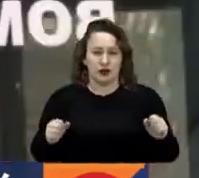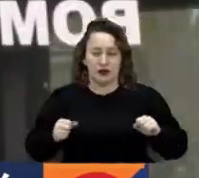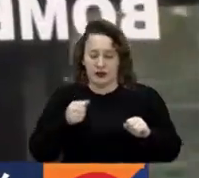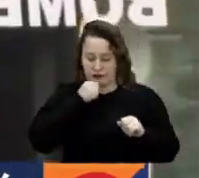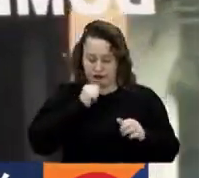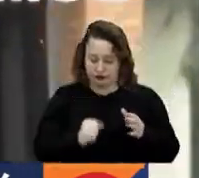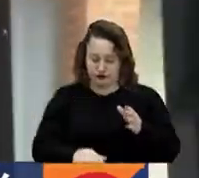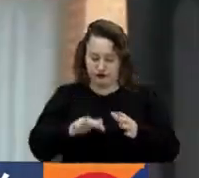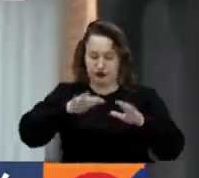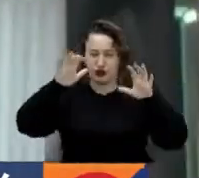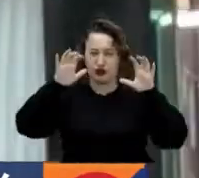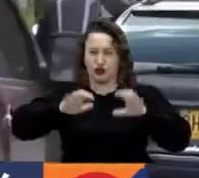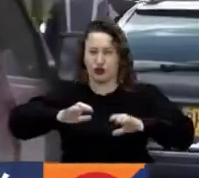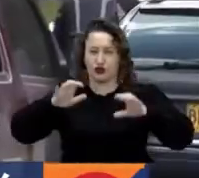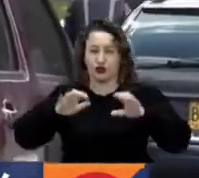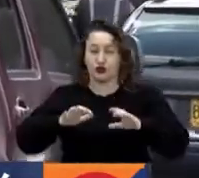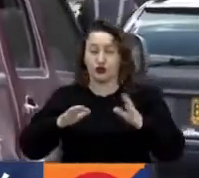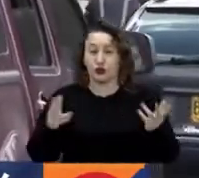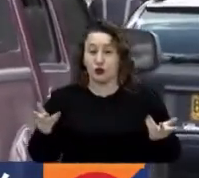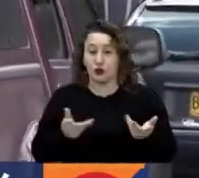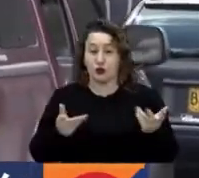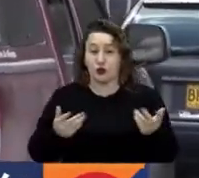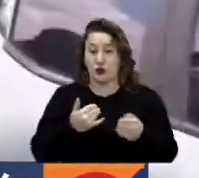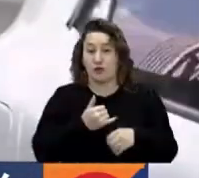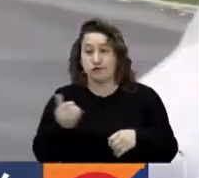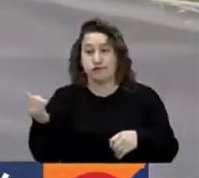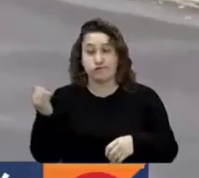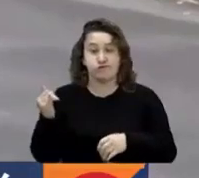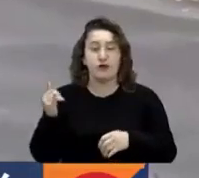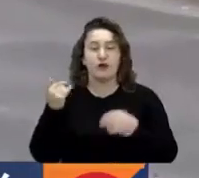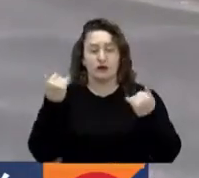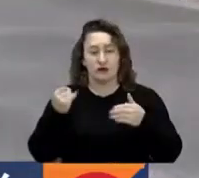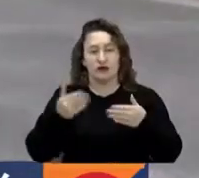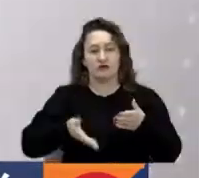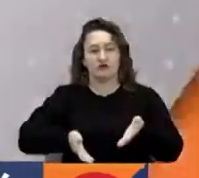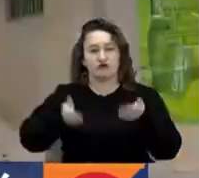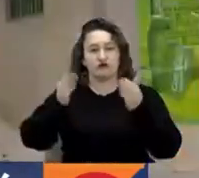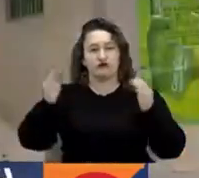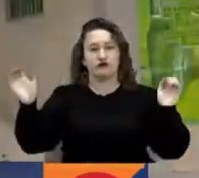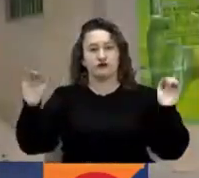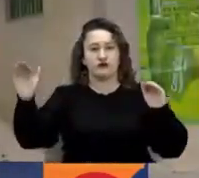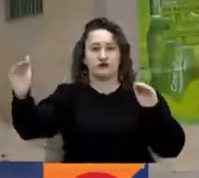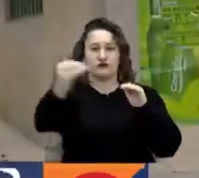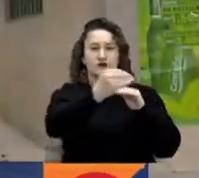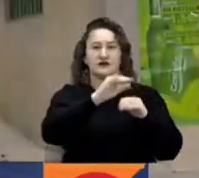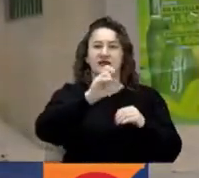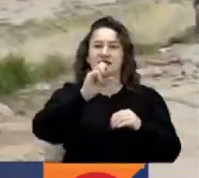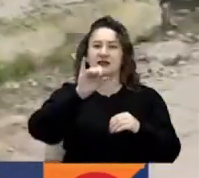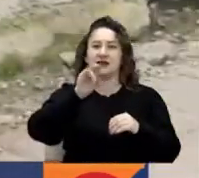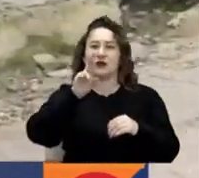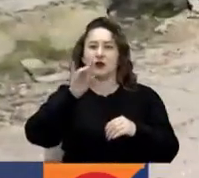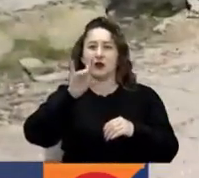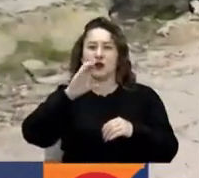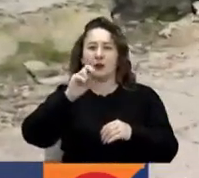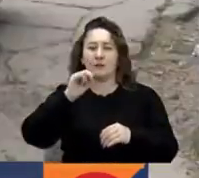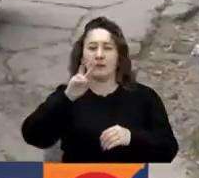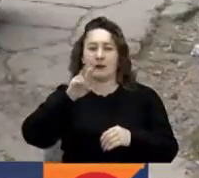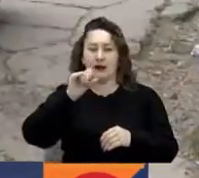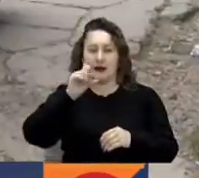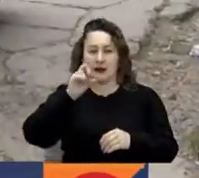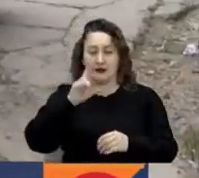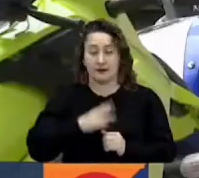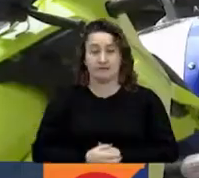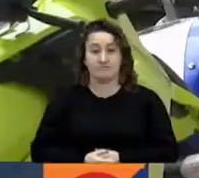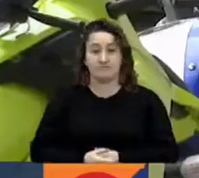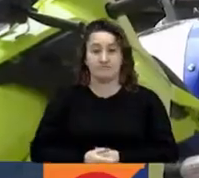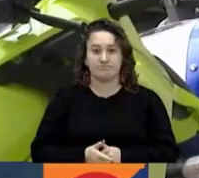Vehículos atrapados en varios sectores. Ya fue habilitado el paso por la circunvalar. Tenemos más detalles del caso de la banda